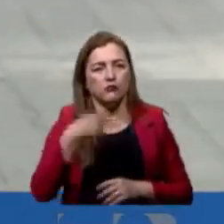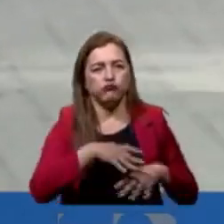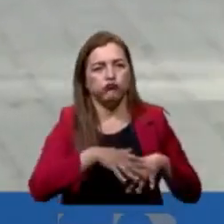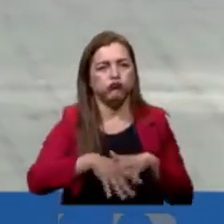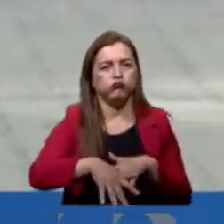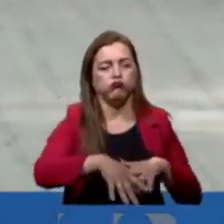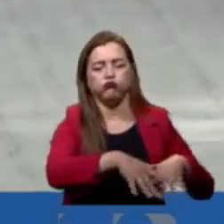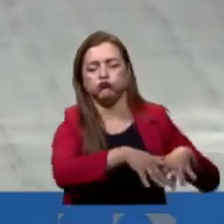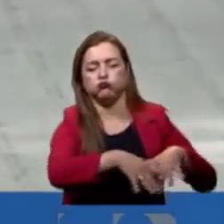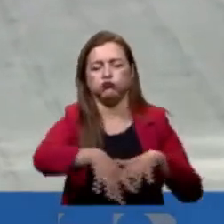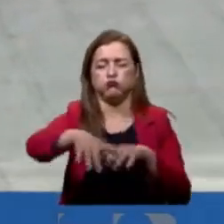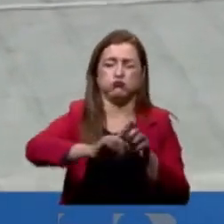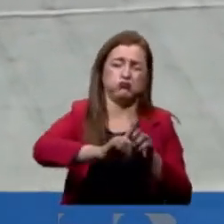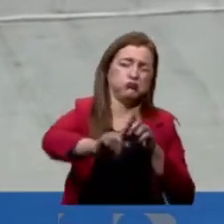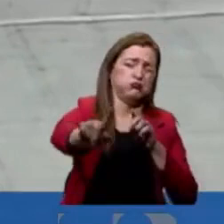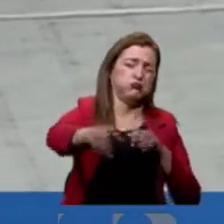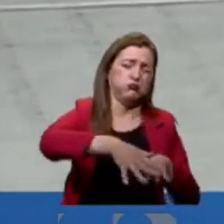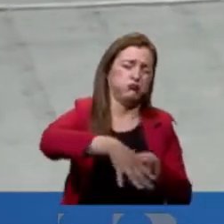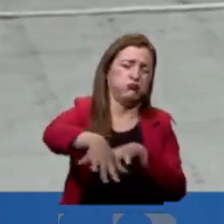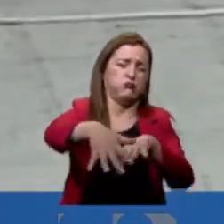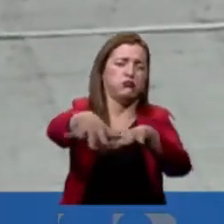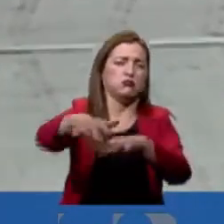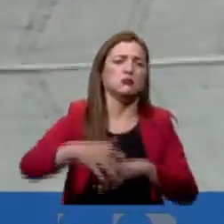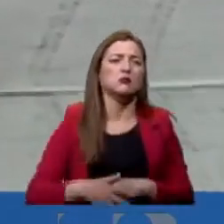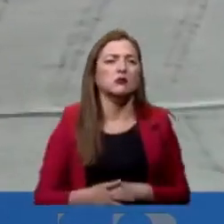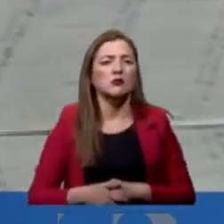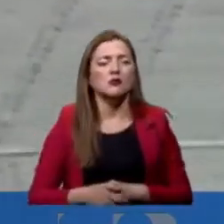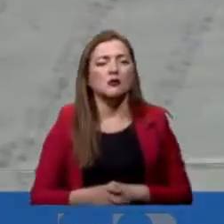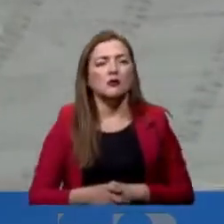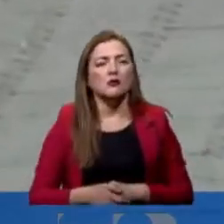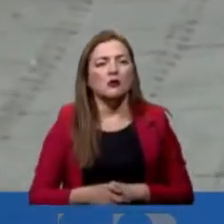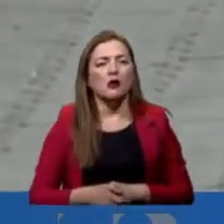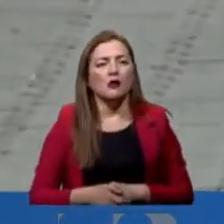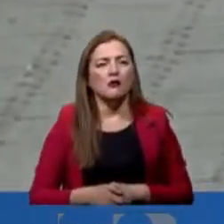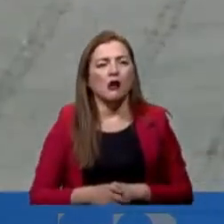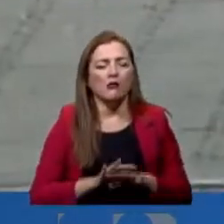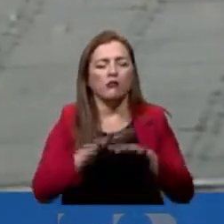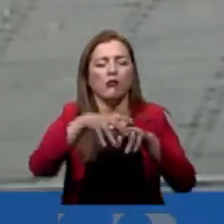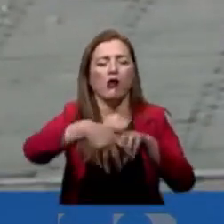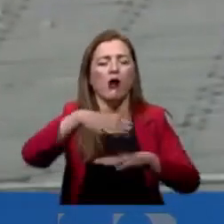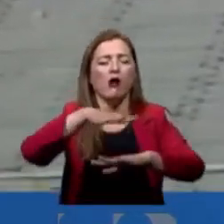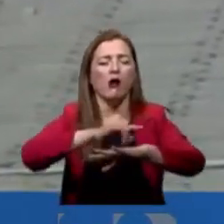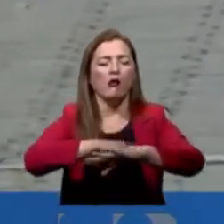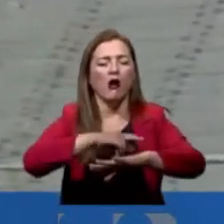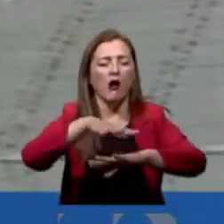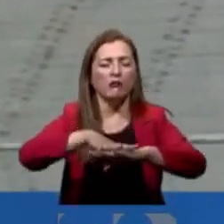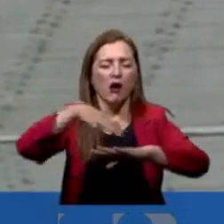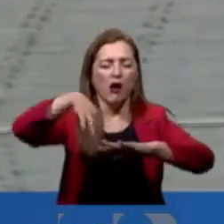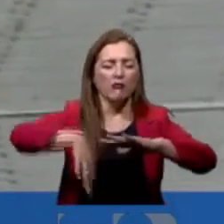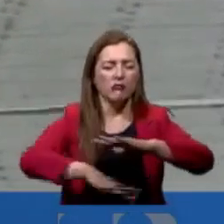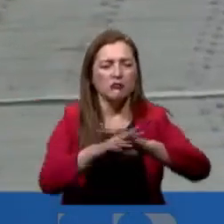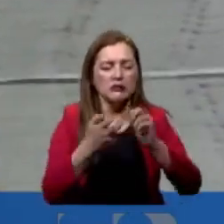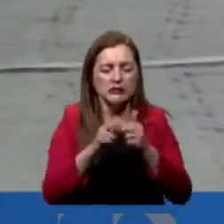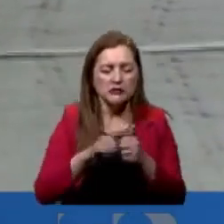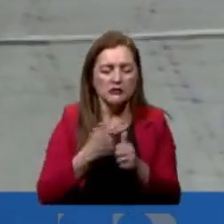esta fuga, es toda la cuadra donde se puede observar cómo está corriendo el agua y desemboca ya en la alcantarilla. Pero aquí se encuentra el